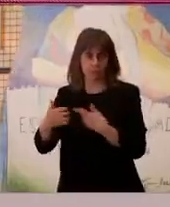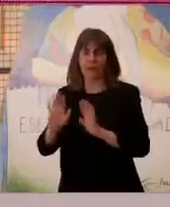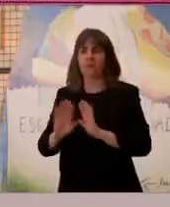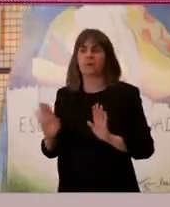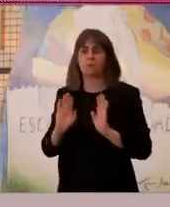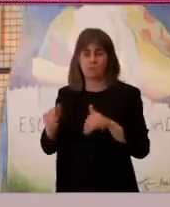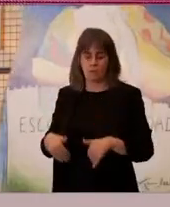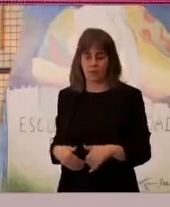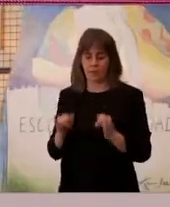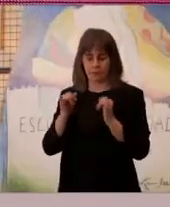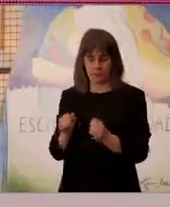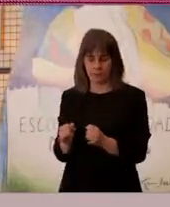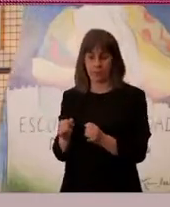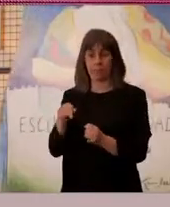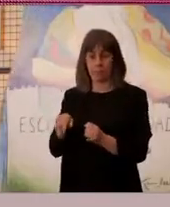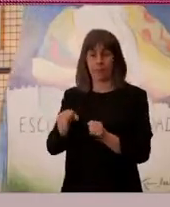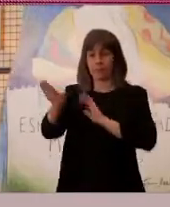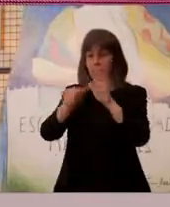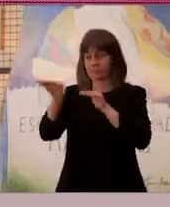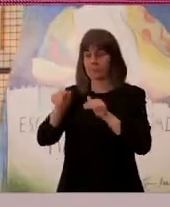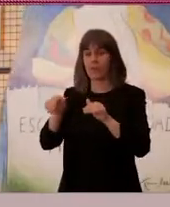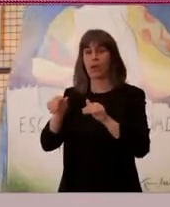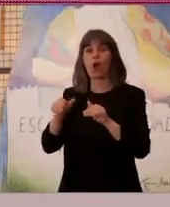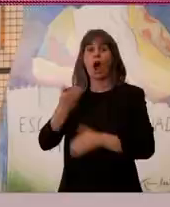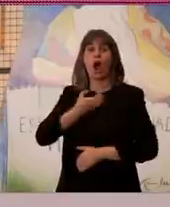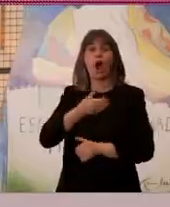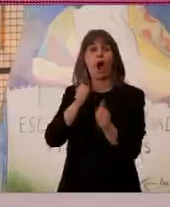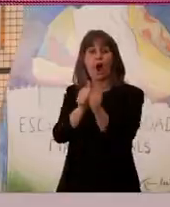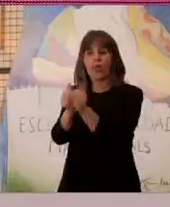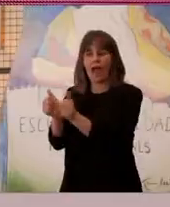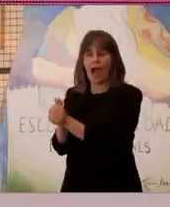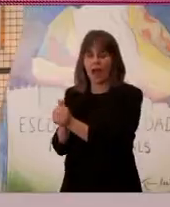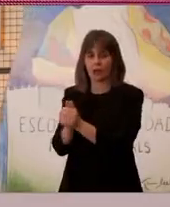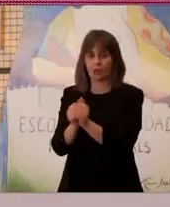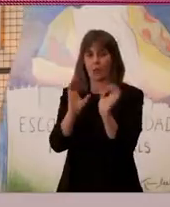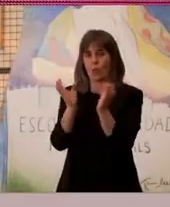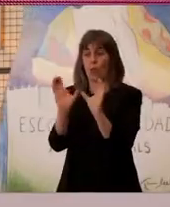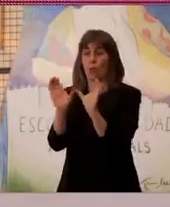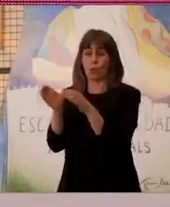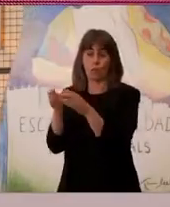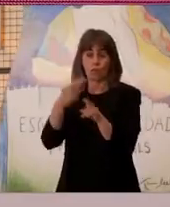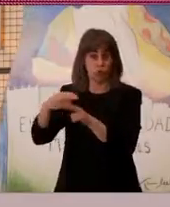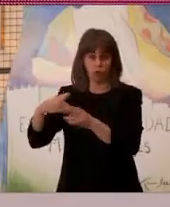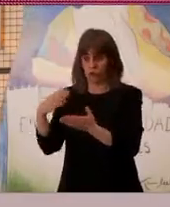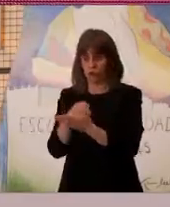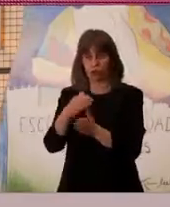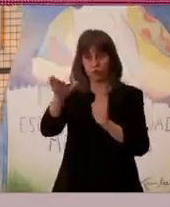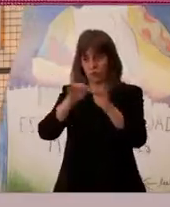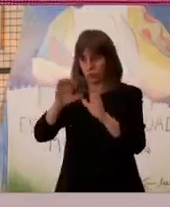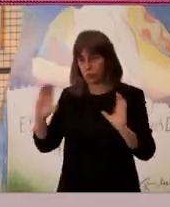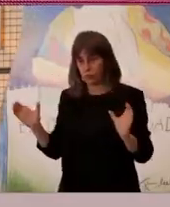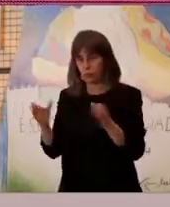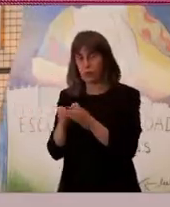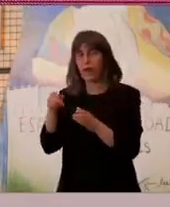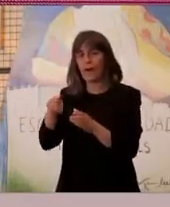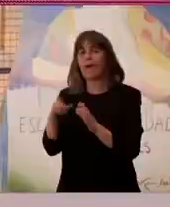pues reunimos a todas las concejalas de todos los partidos y nos pusimos de acuerdo una serie de cosas volvieron luego sus